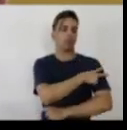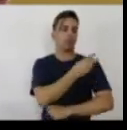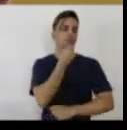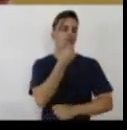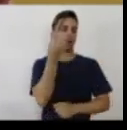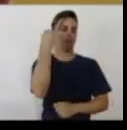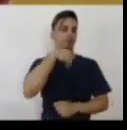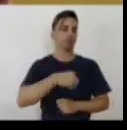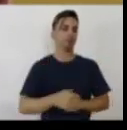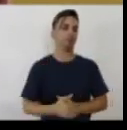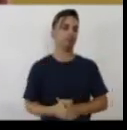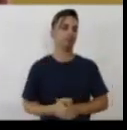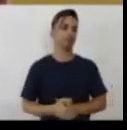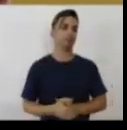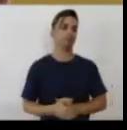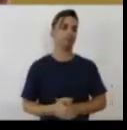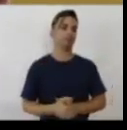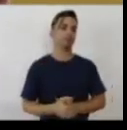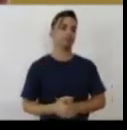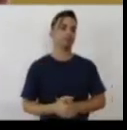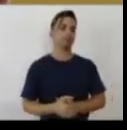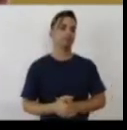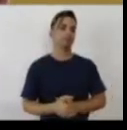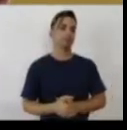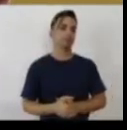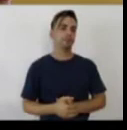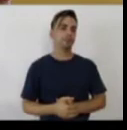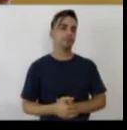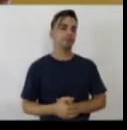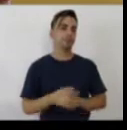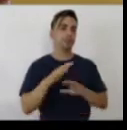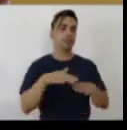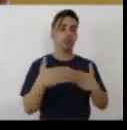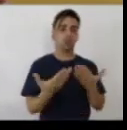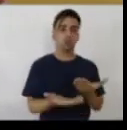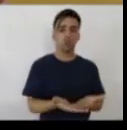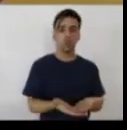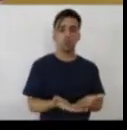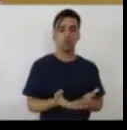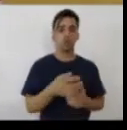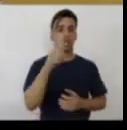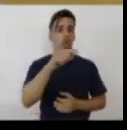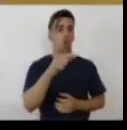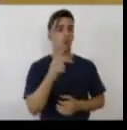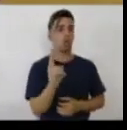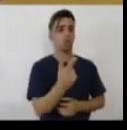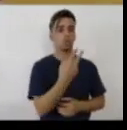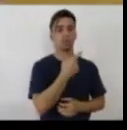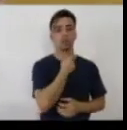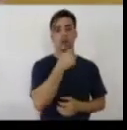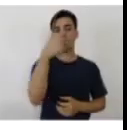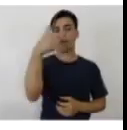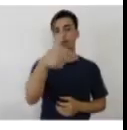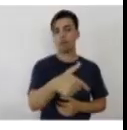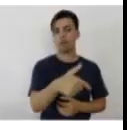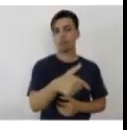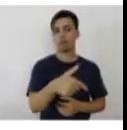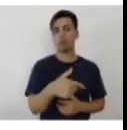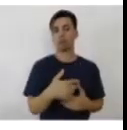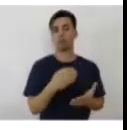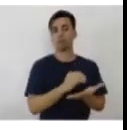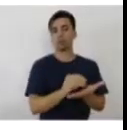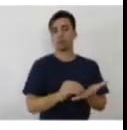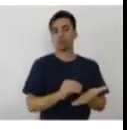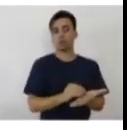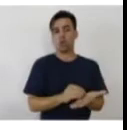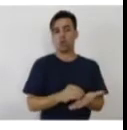en la escuela secundaria. Vamos a ver entonces que les vamos a presentar dos ejemplos